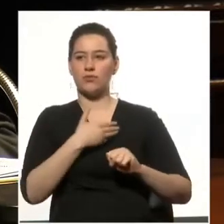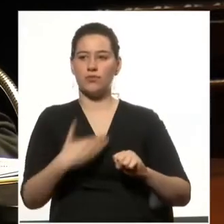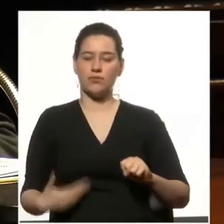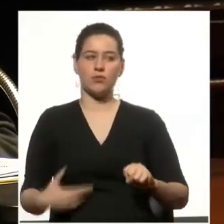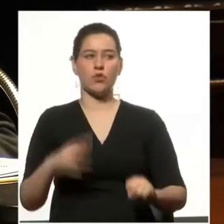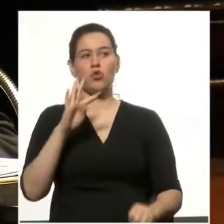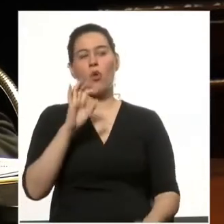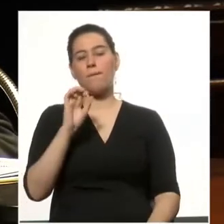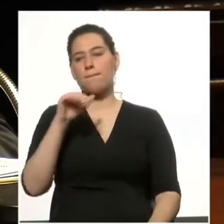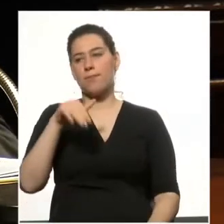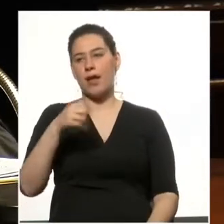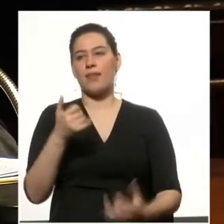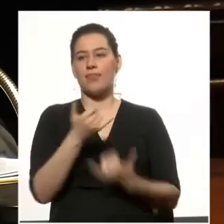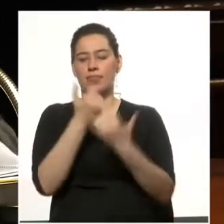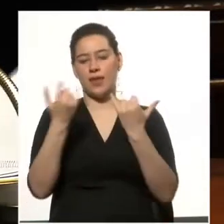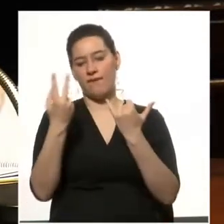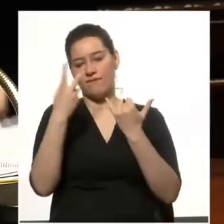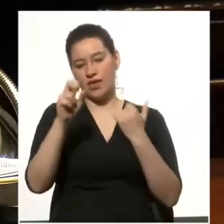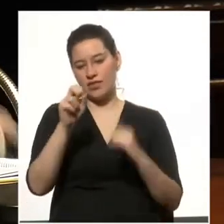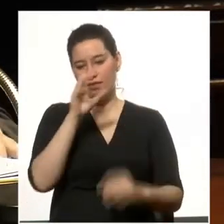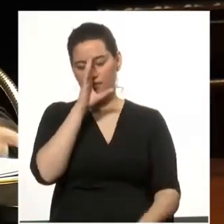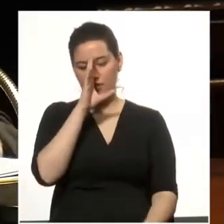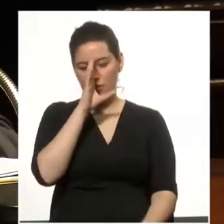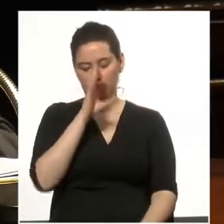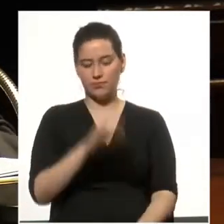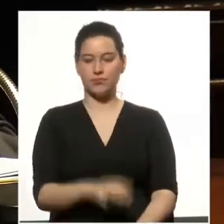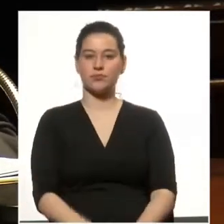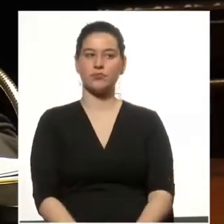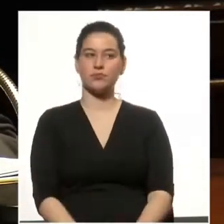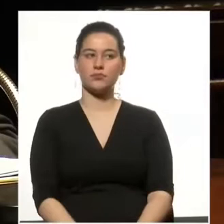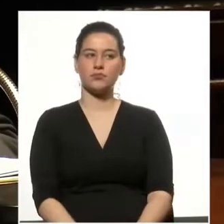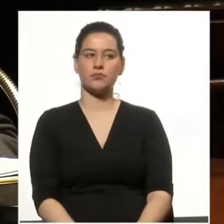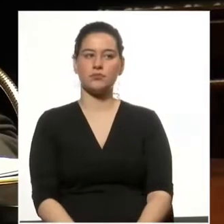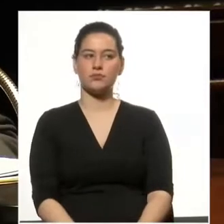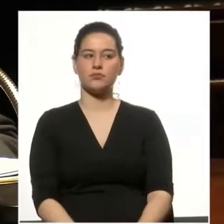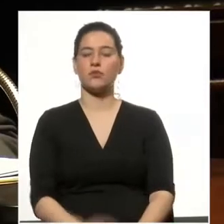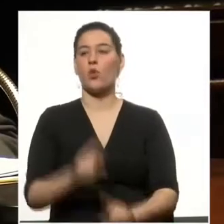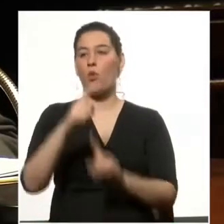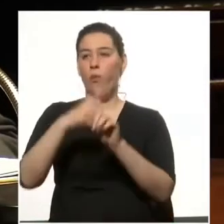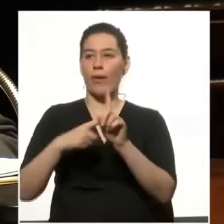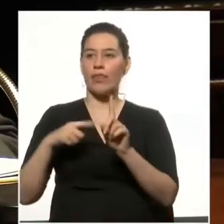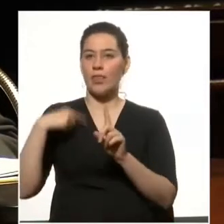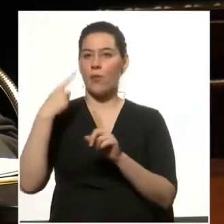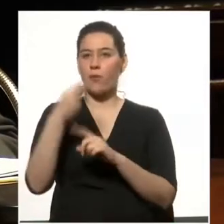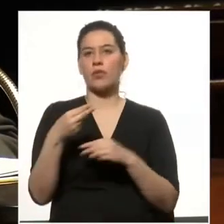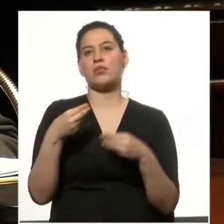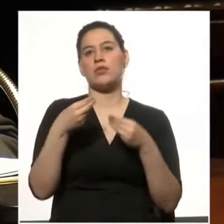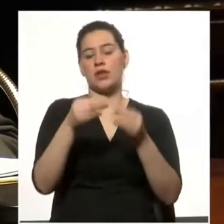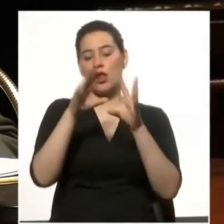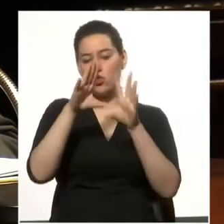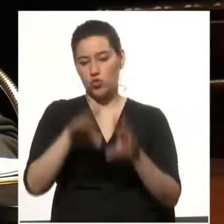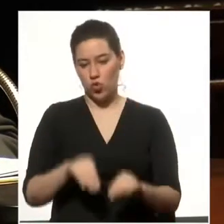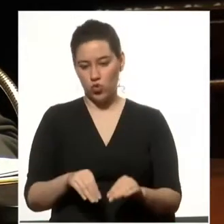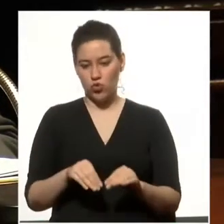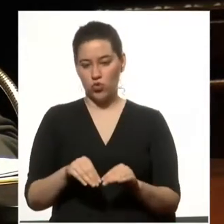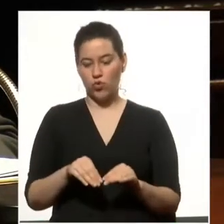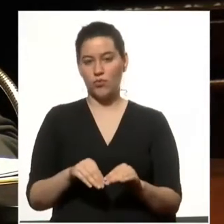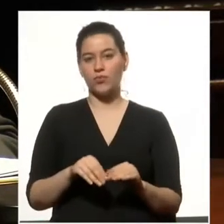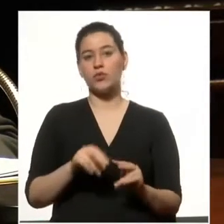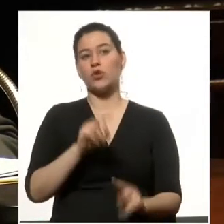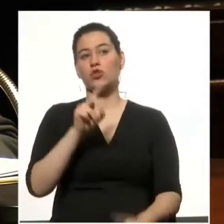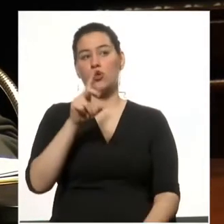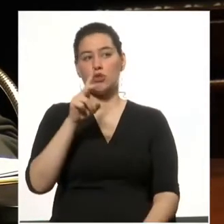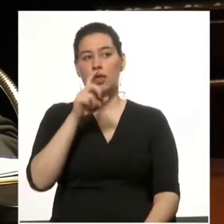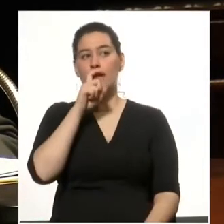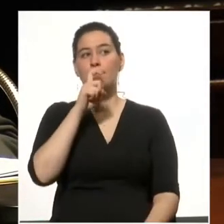Ángel Toma, el día 20 de febrero. Un mes después de haber entregado todo el expediente, el 12 de marzo,